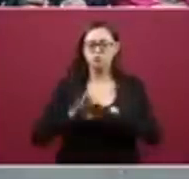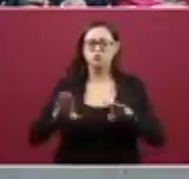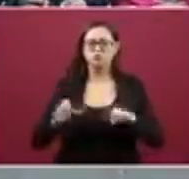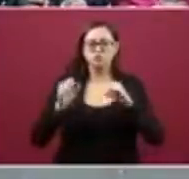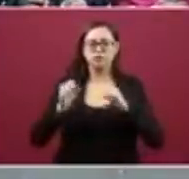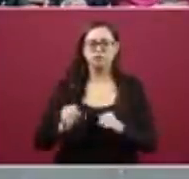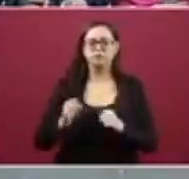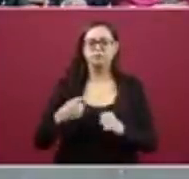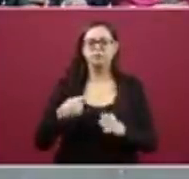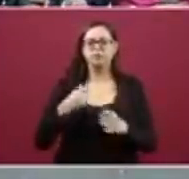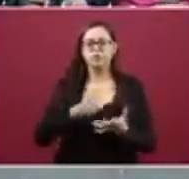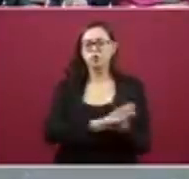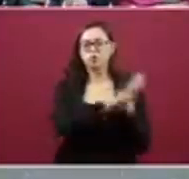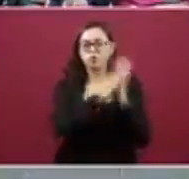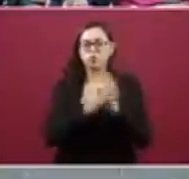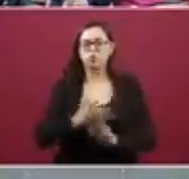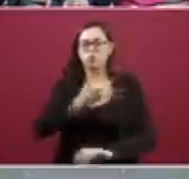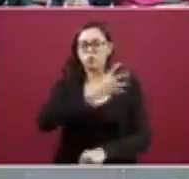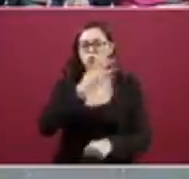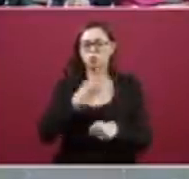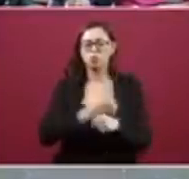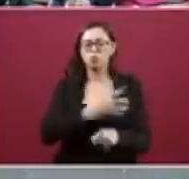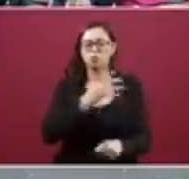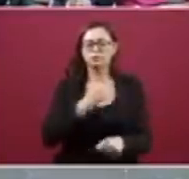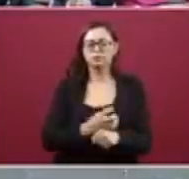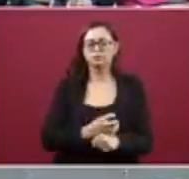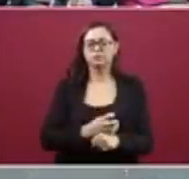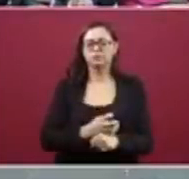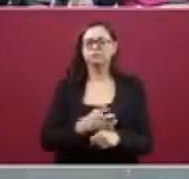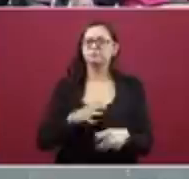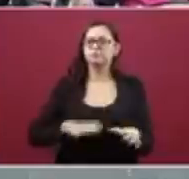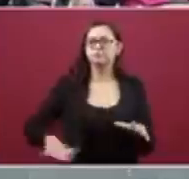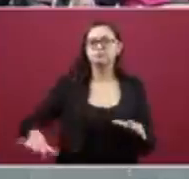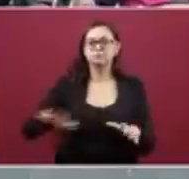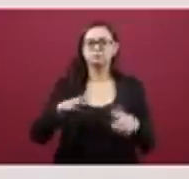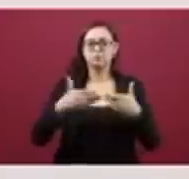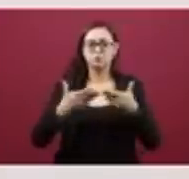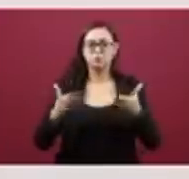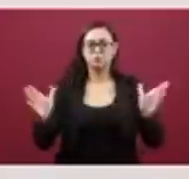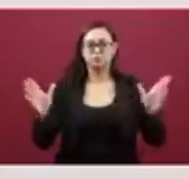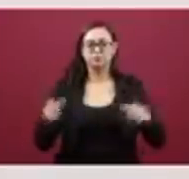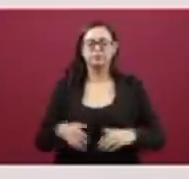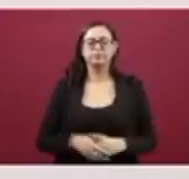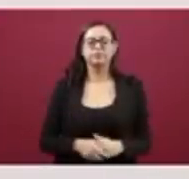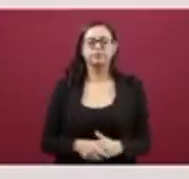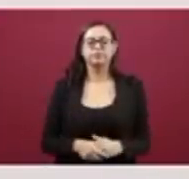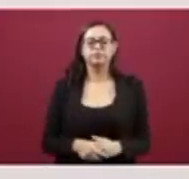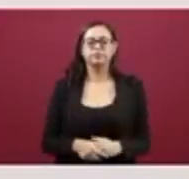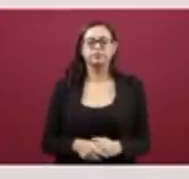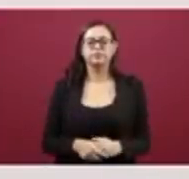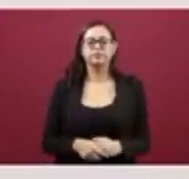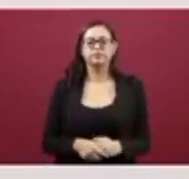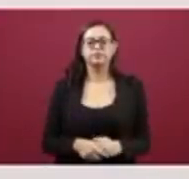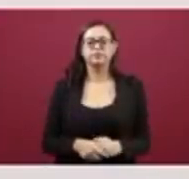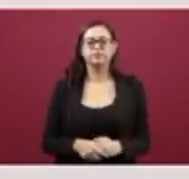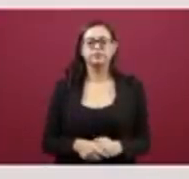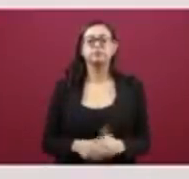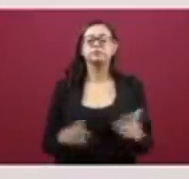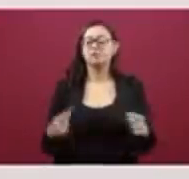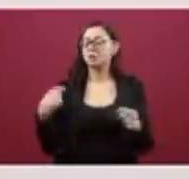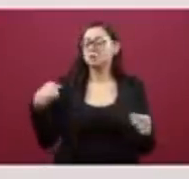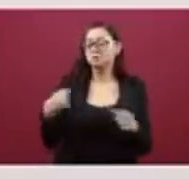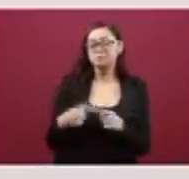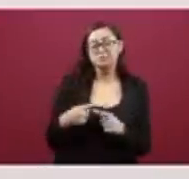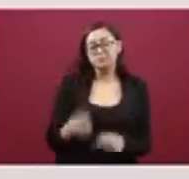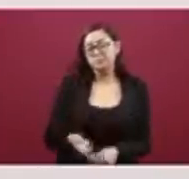la cuarta transformación de la vida pública de méxico apenas llevamos 100 días de